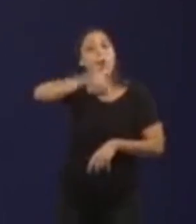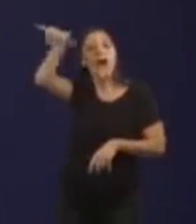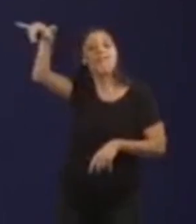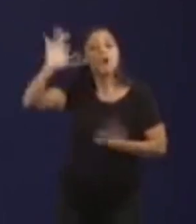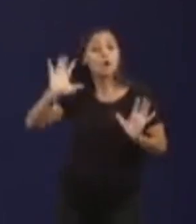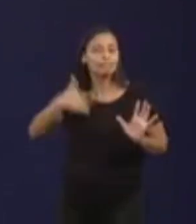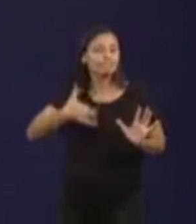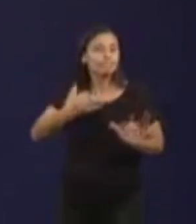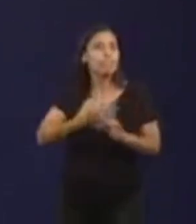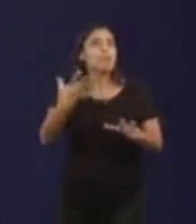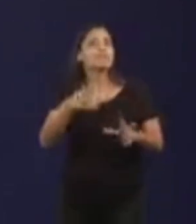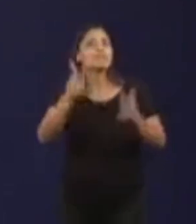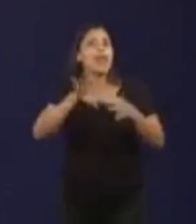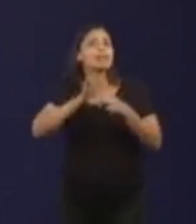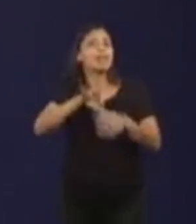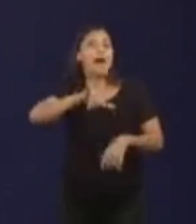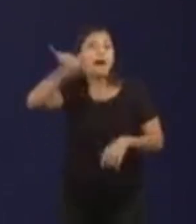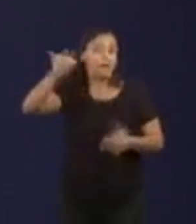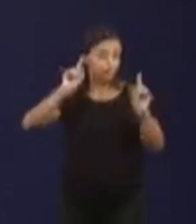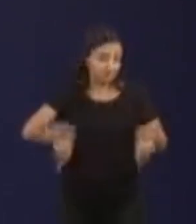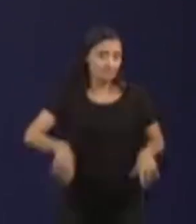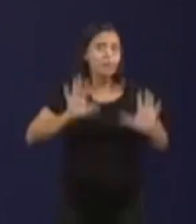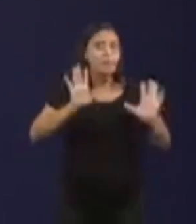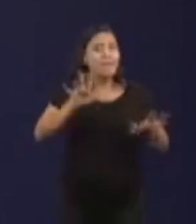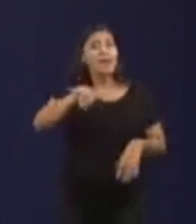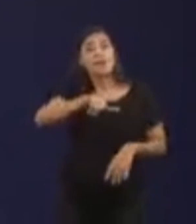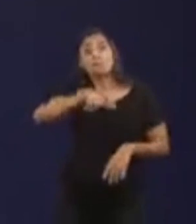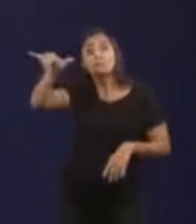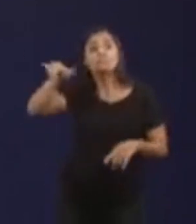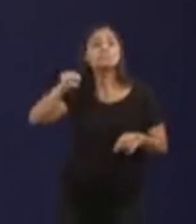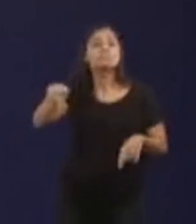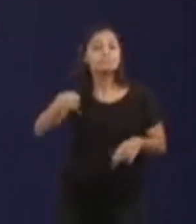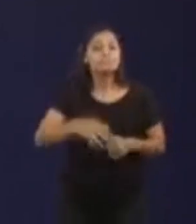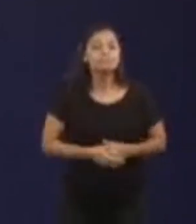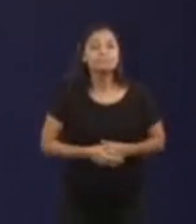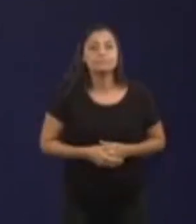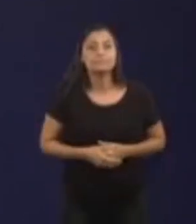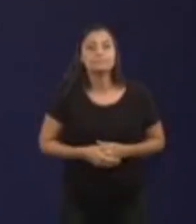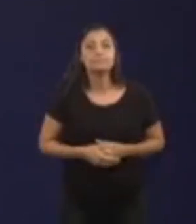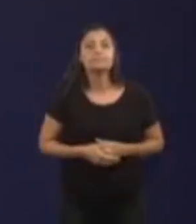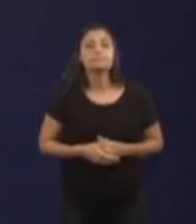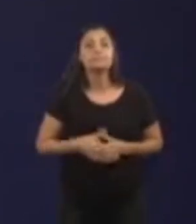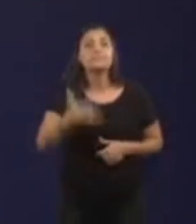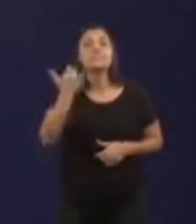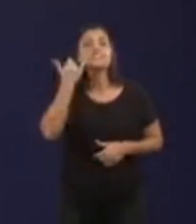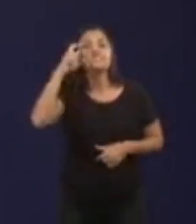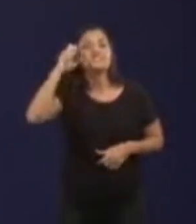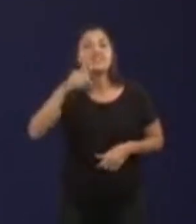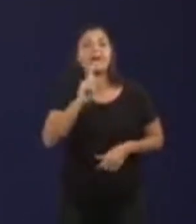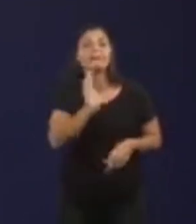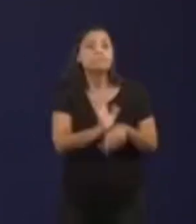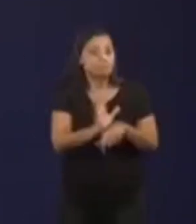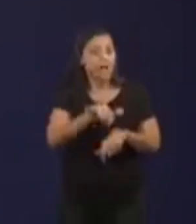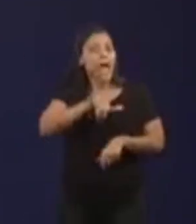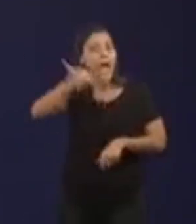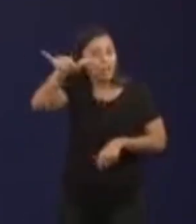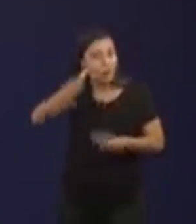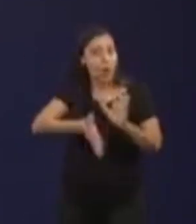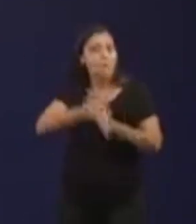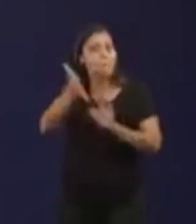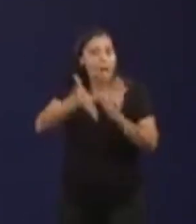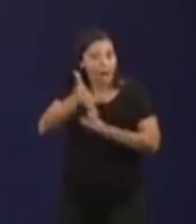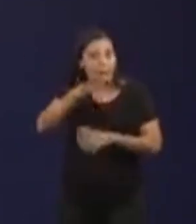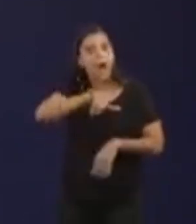soy un experto pero en el en el que se denomina eler Jet Ese es el avión en el que va en el que va a viajar